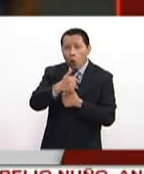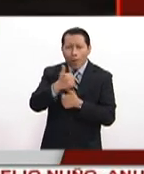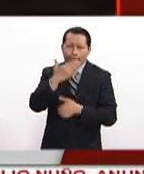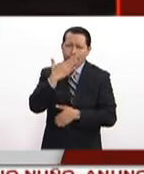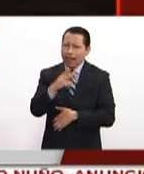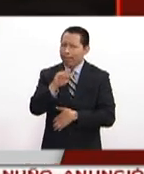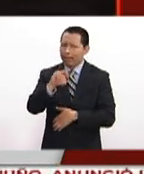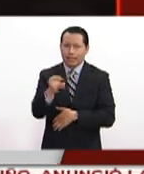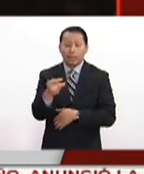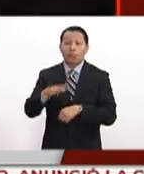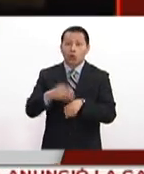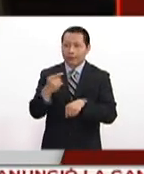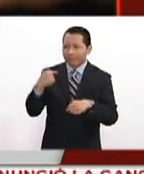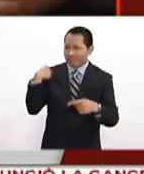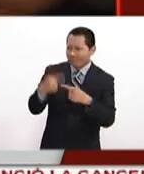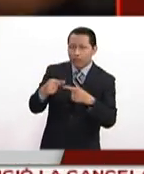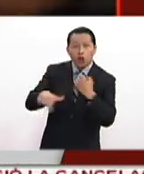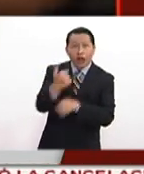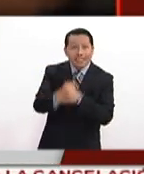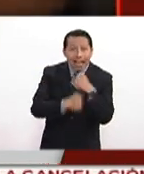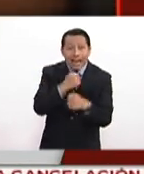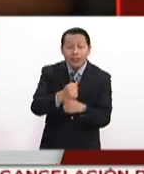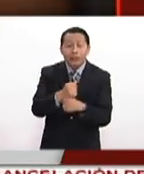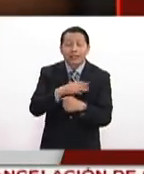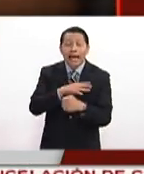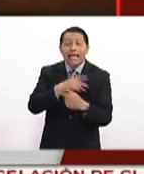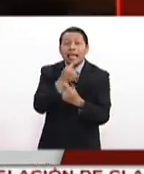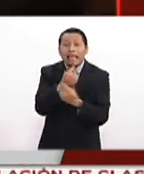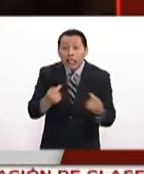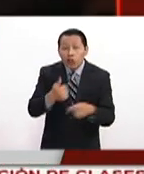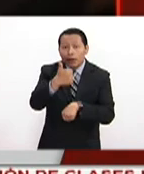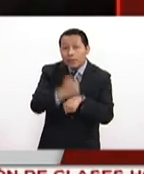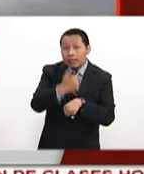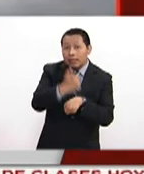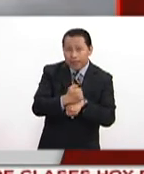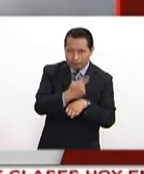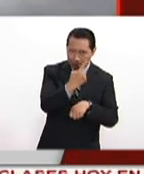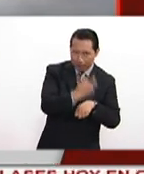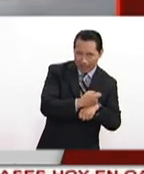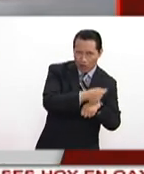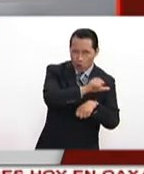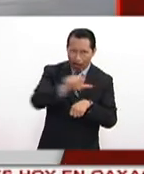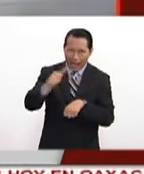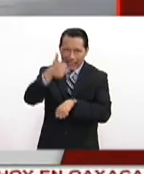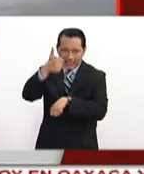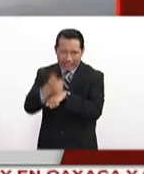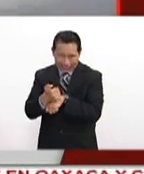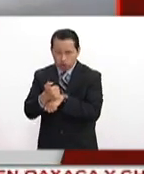años trabajando con la lectura con los niños de primaria, de primero a sexto año de primaria,